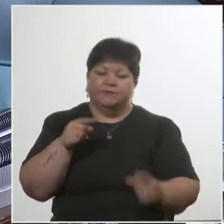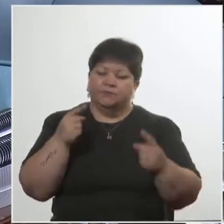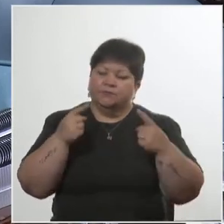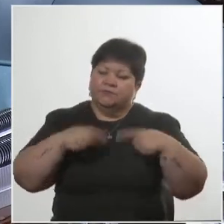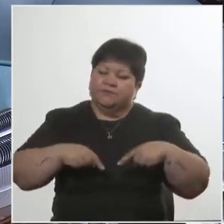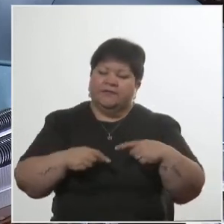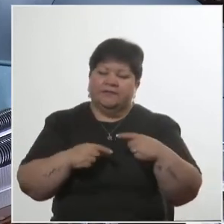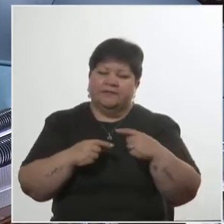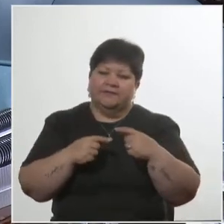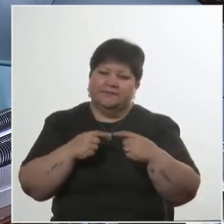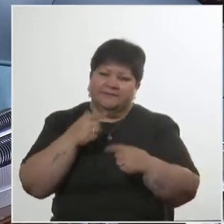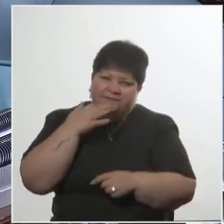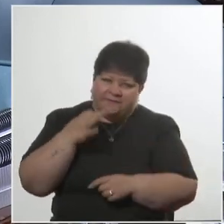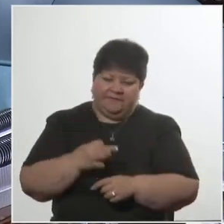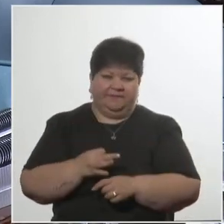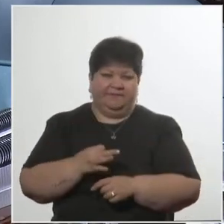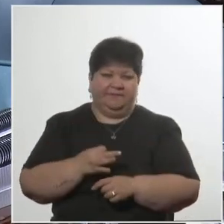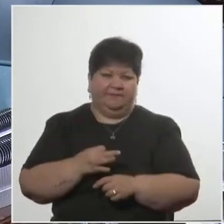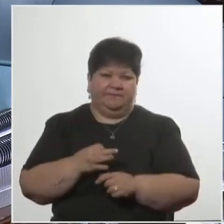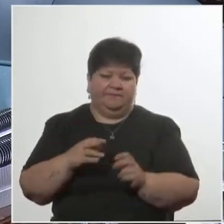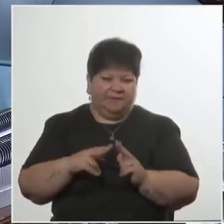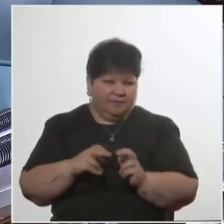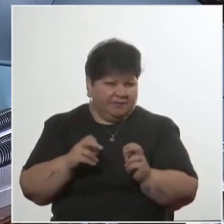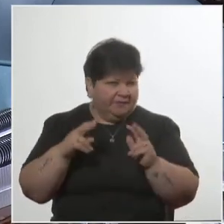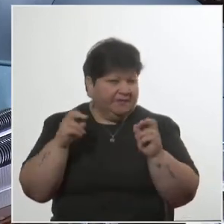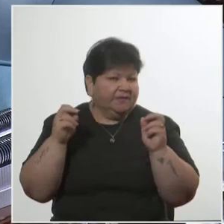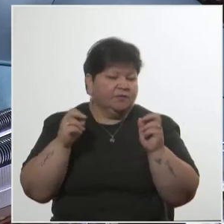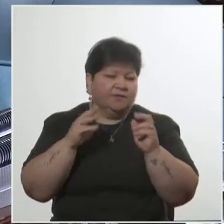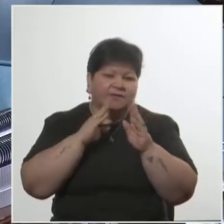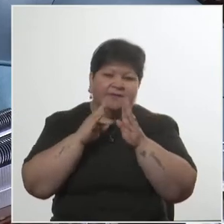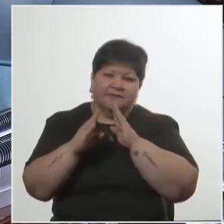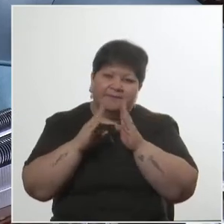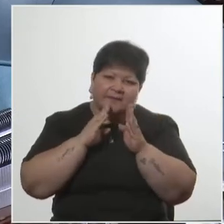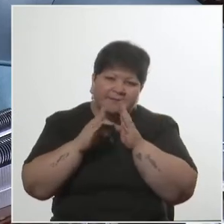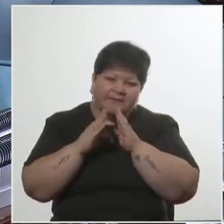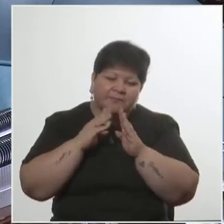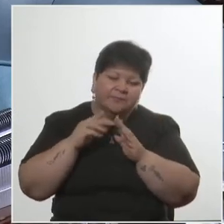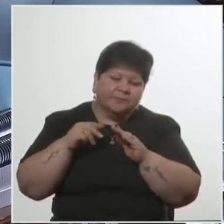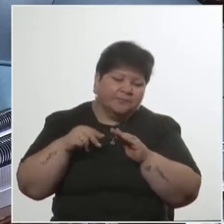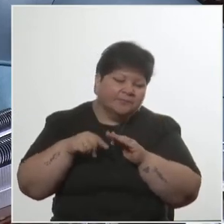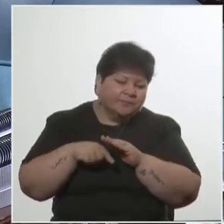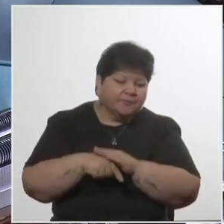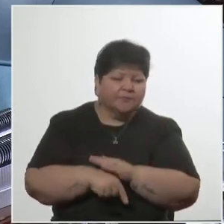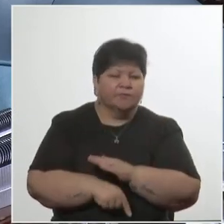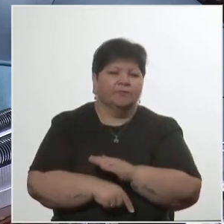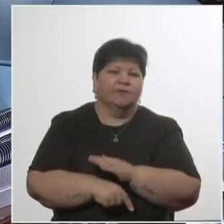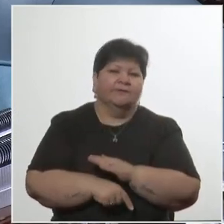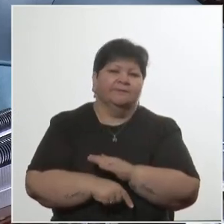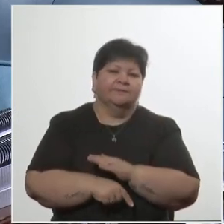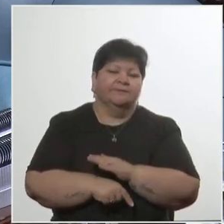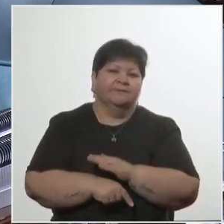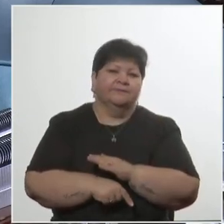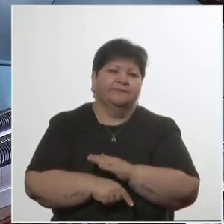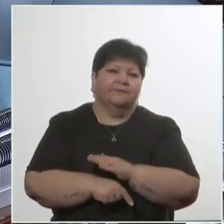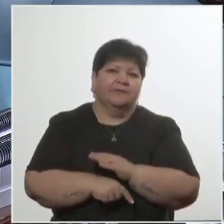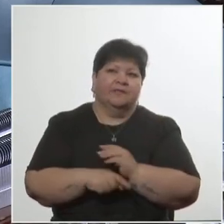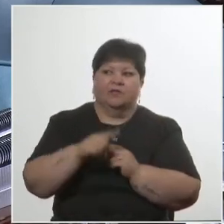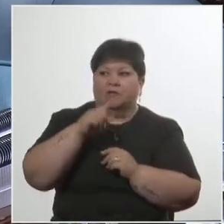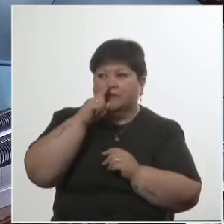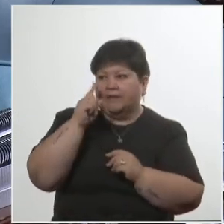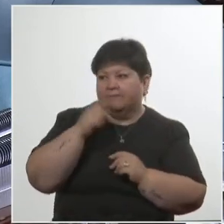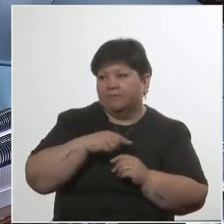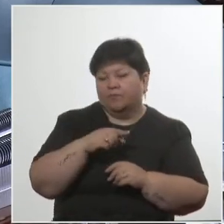muy serio para una investigación también desde el parlamento muy profunda y que con este apuro